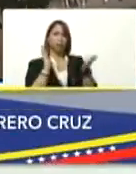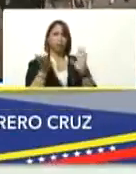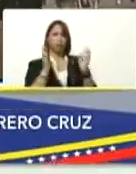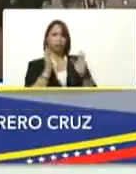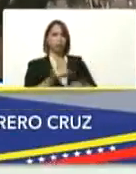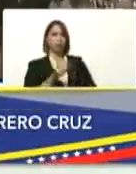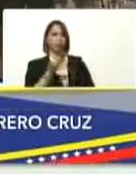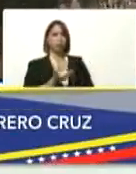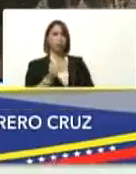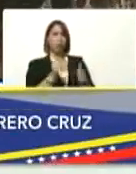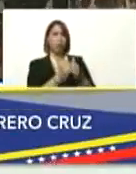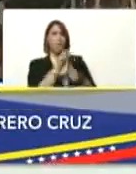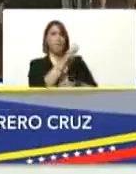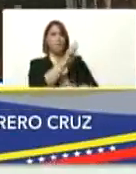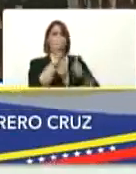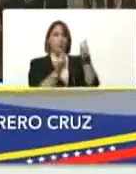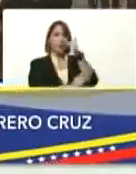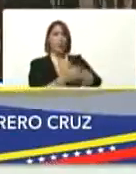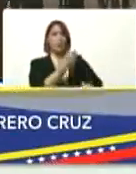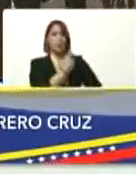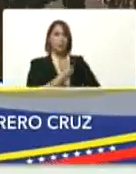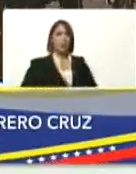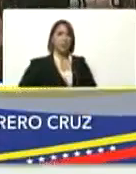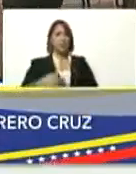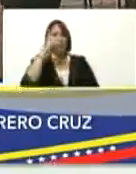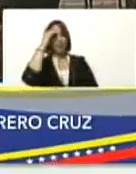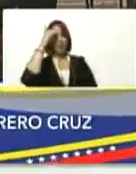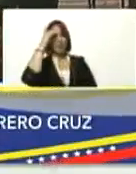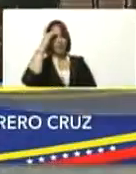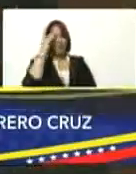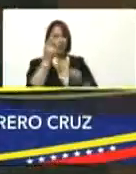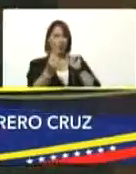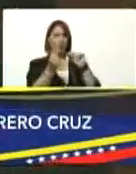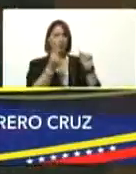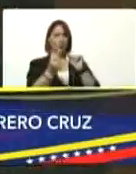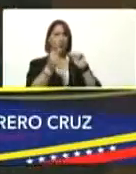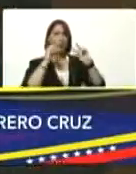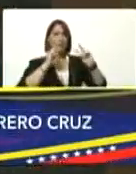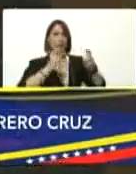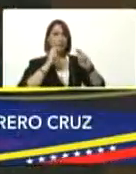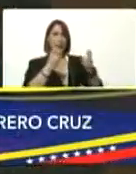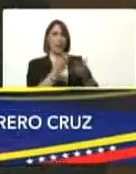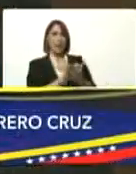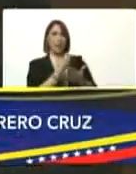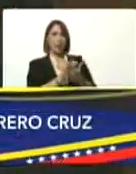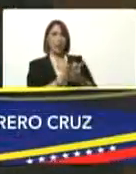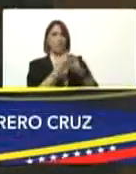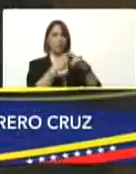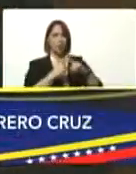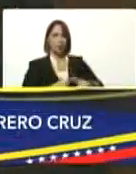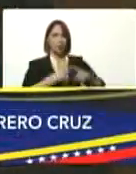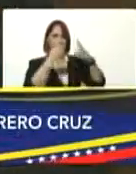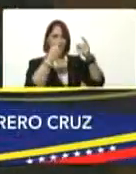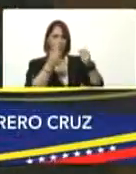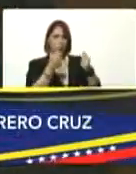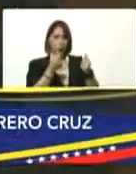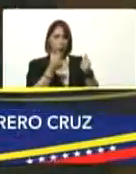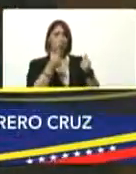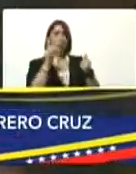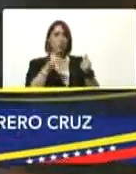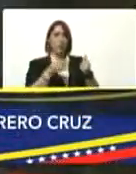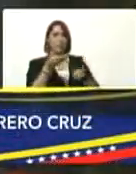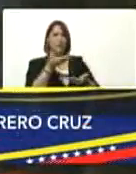con la vicepresidenta para debatir temas económicos y financieros intercambiar experiencias.